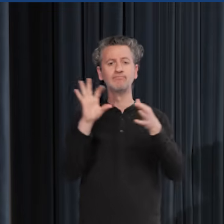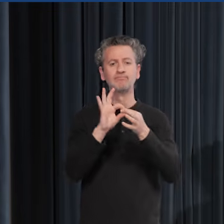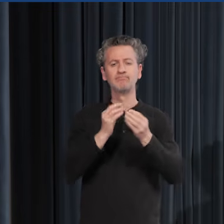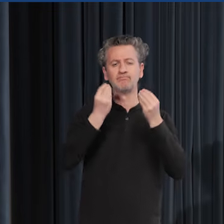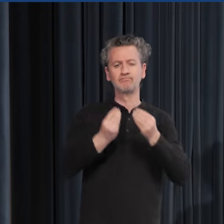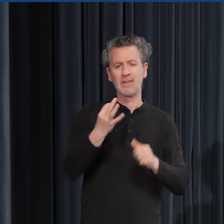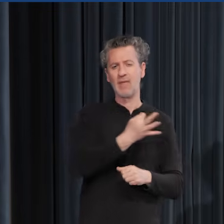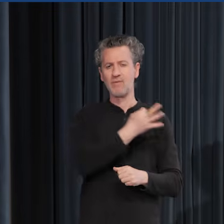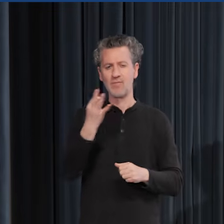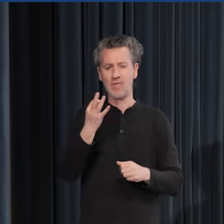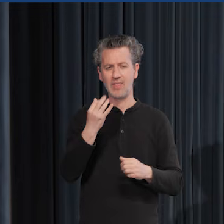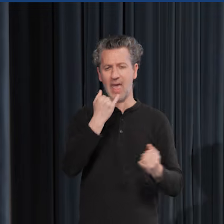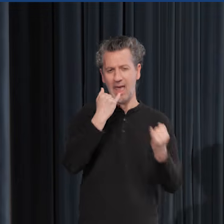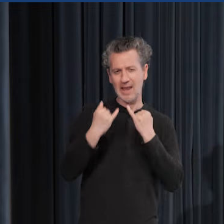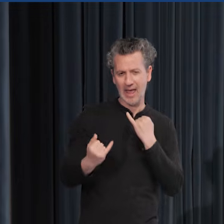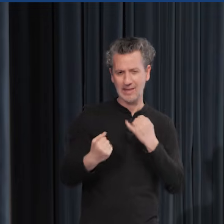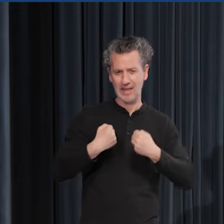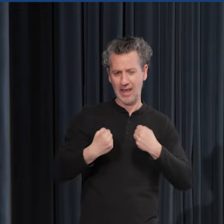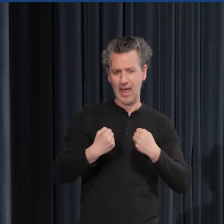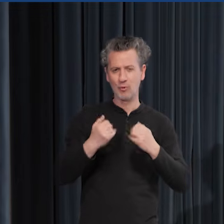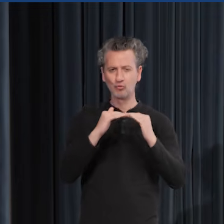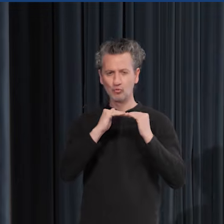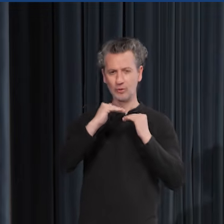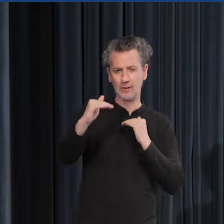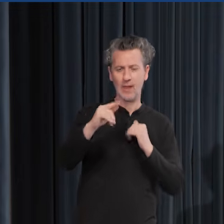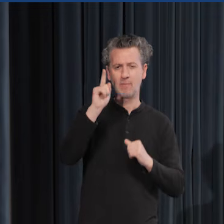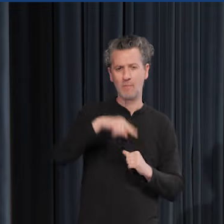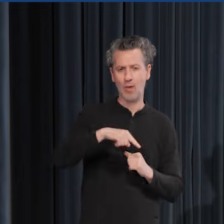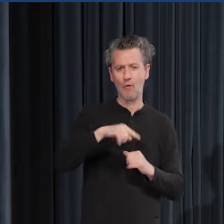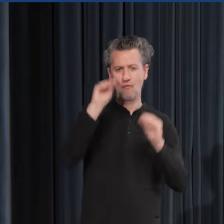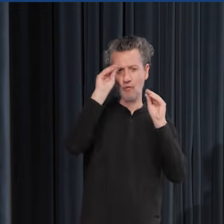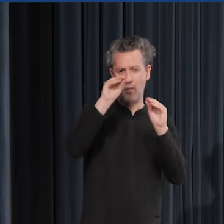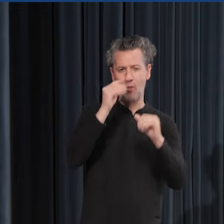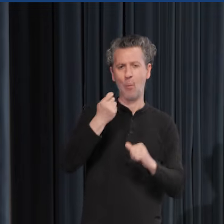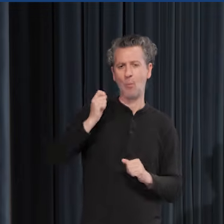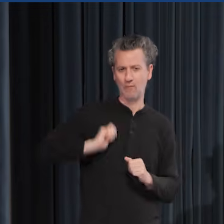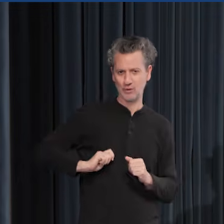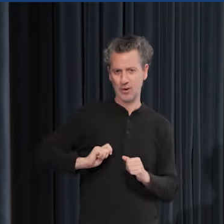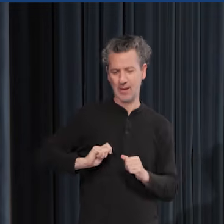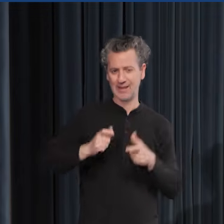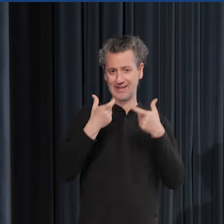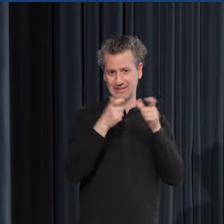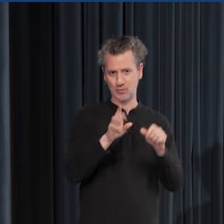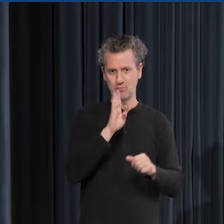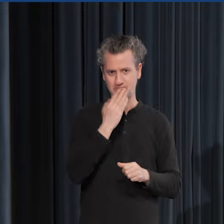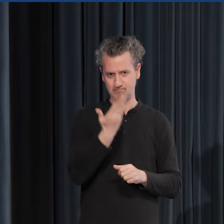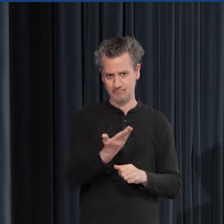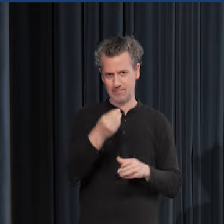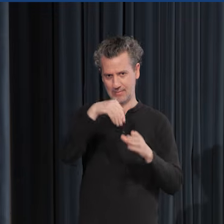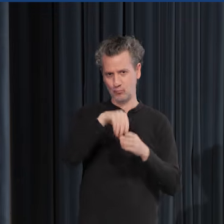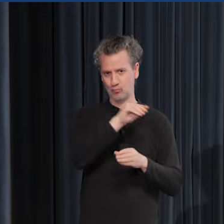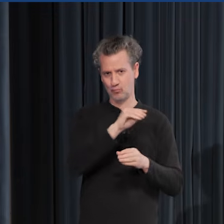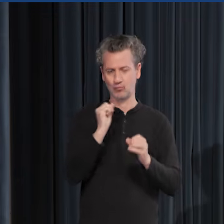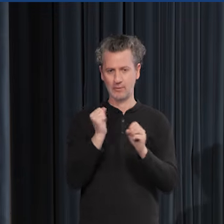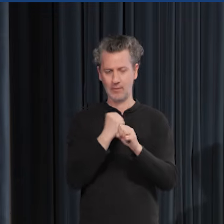eficiencia energética, la sostenibilidad, la formación profesional de este sector. Y también